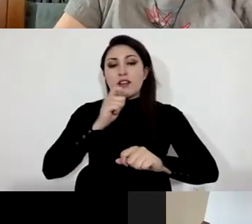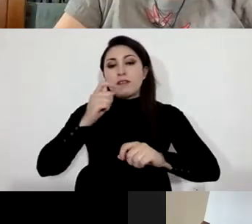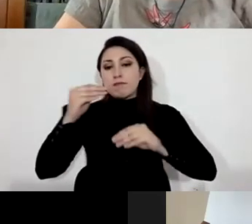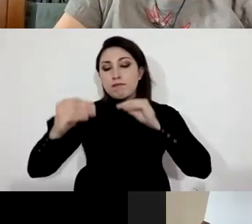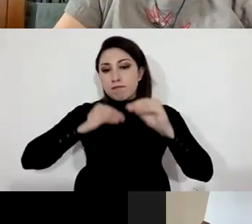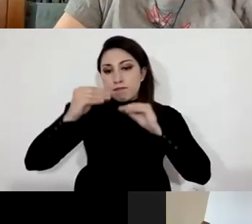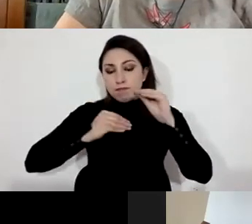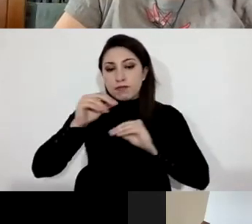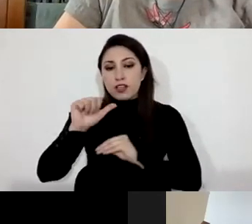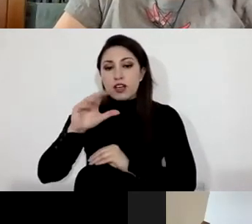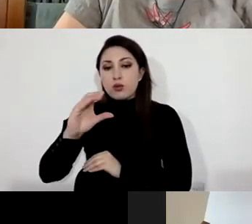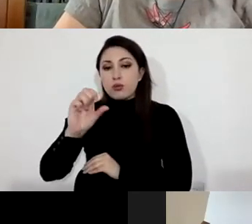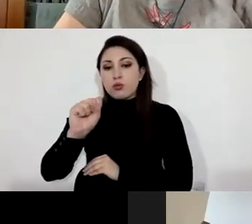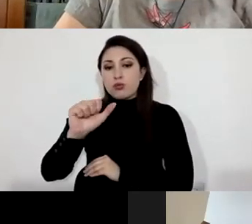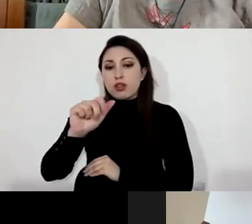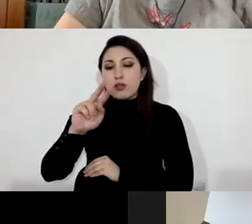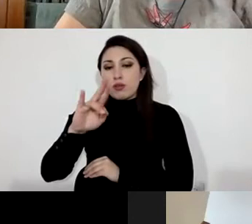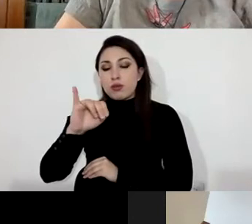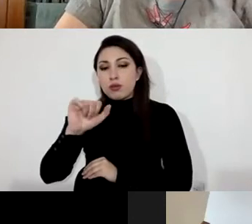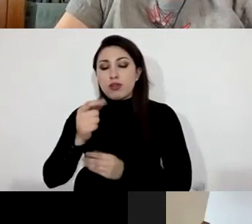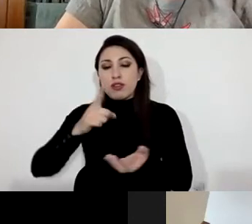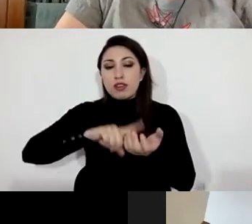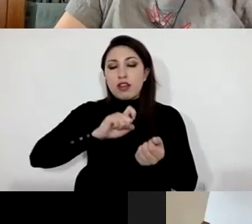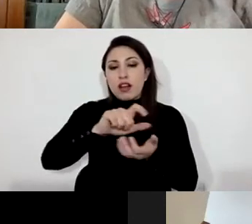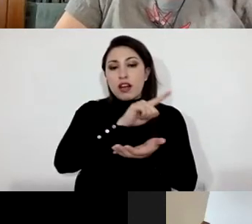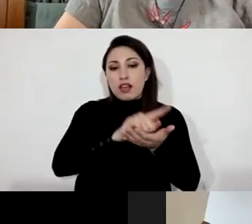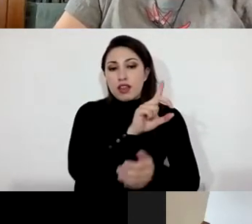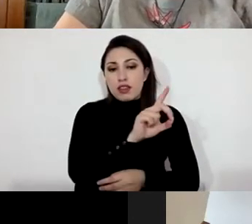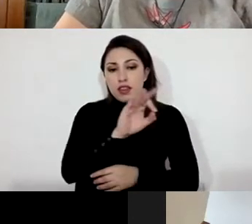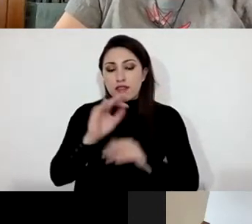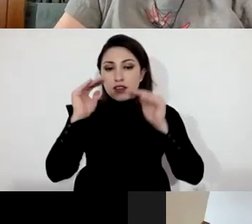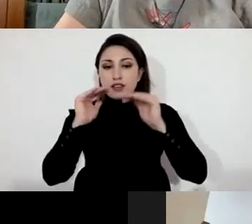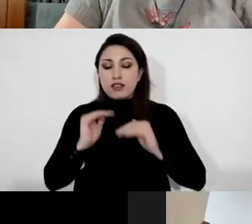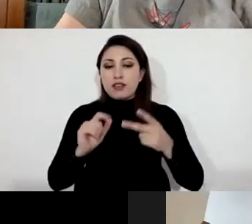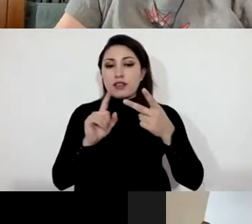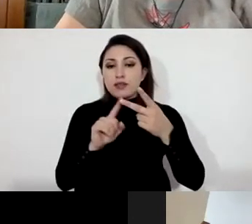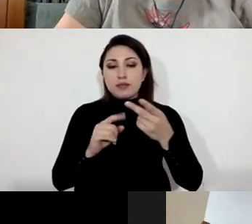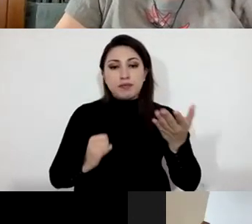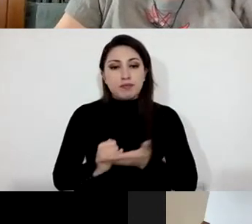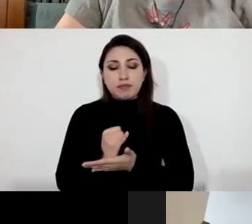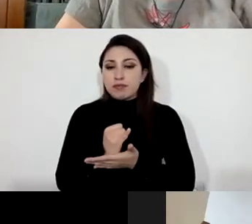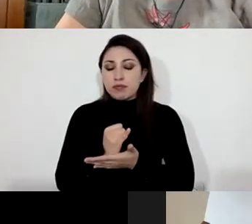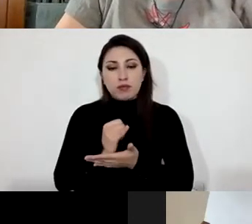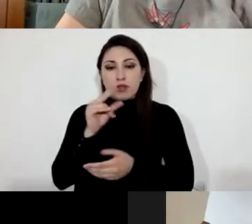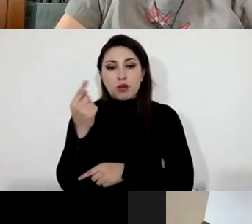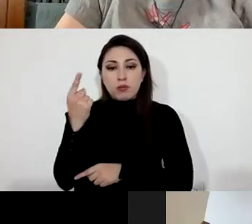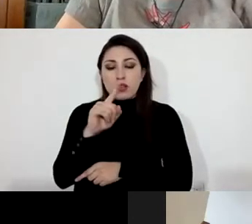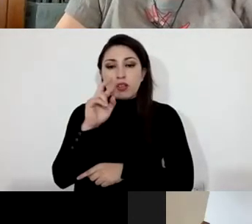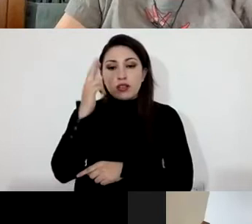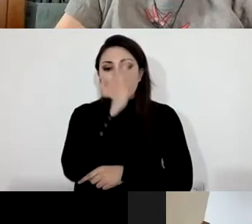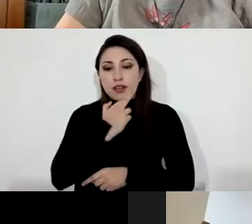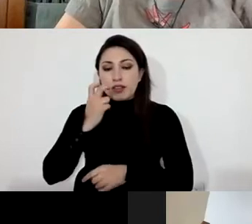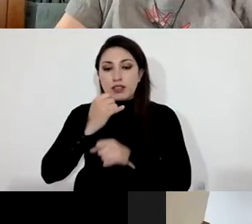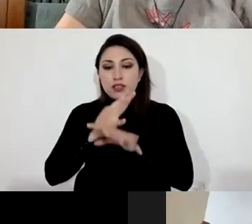Procedimientos Penales al orden jurídico del Distrito Federal. Segundo, se determina no ordenar la generación de la información en términos